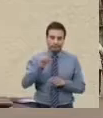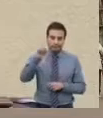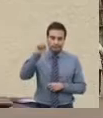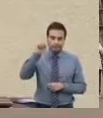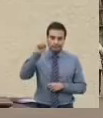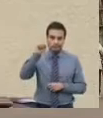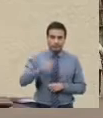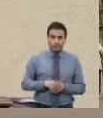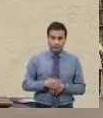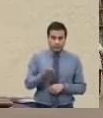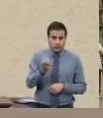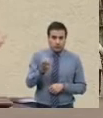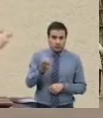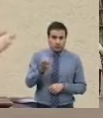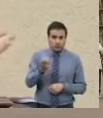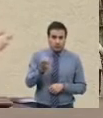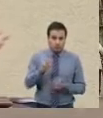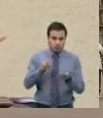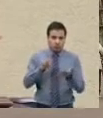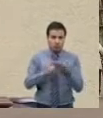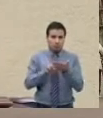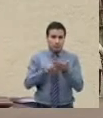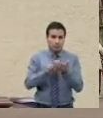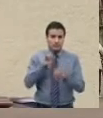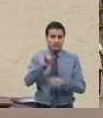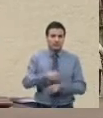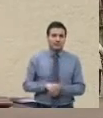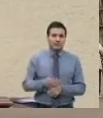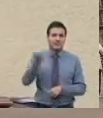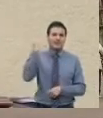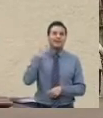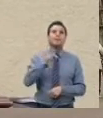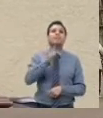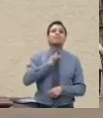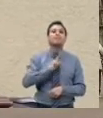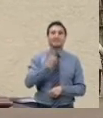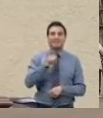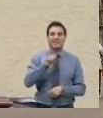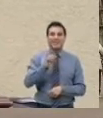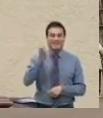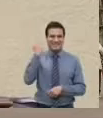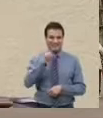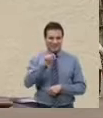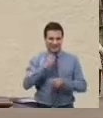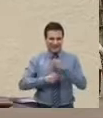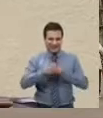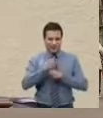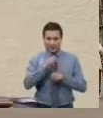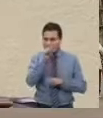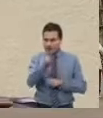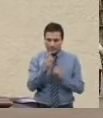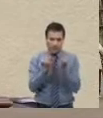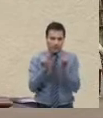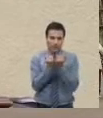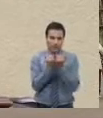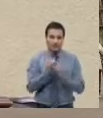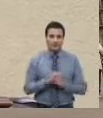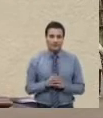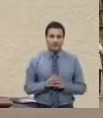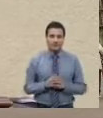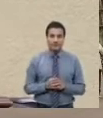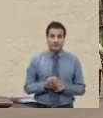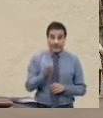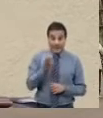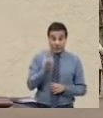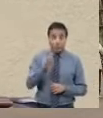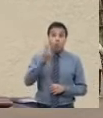muchísimo tiempo, empezando desde el caso de Pemex Gate hace prácticamente 20 años, si bien no constituye una prueba